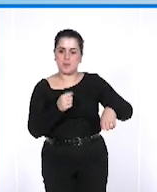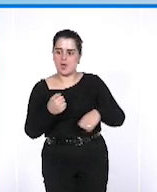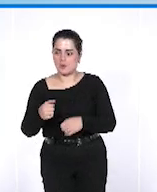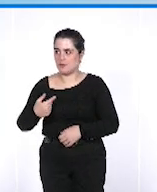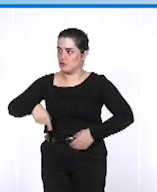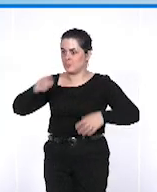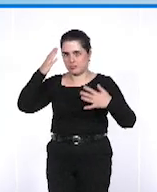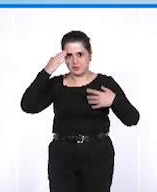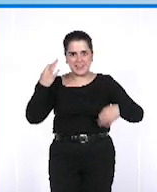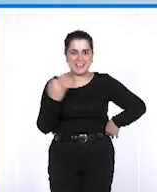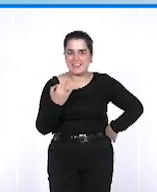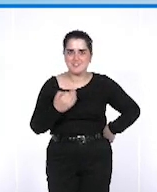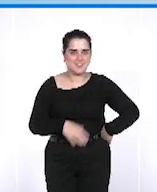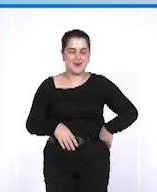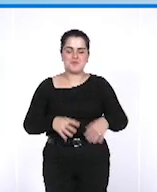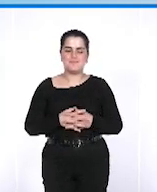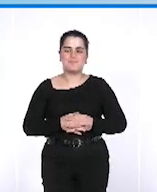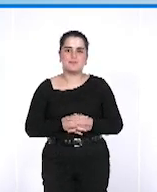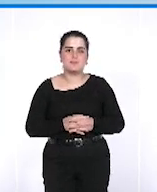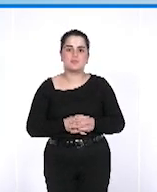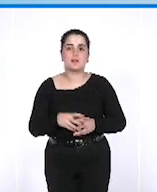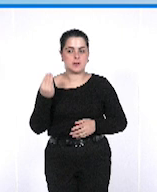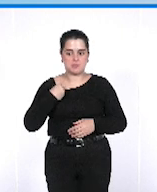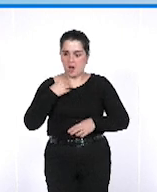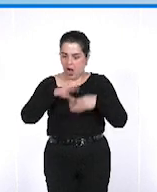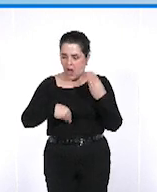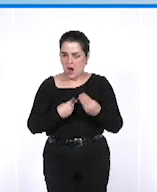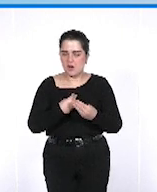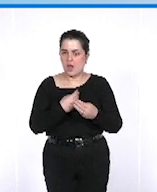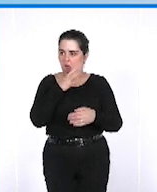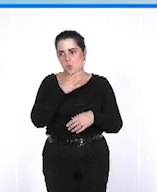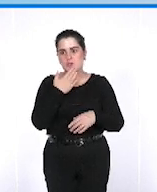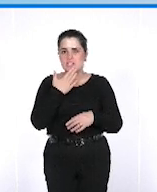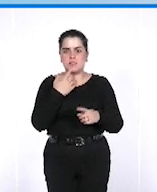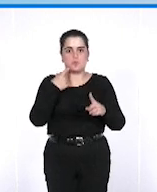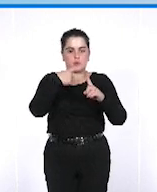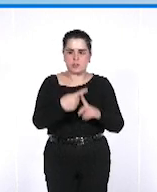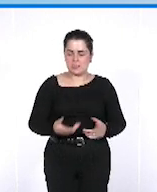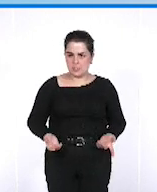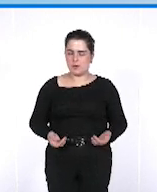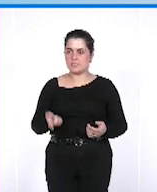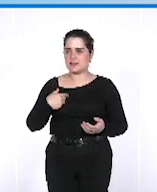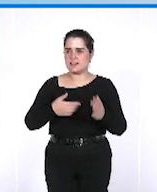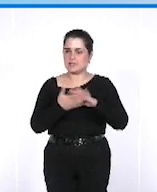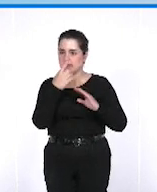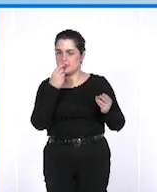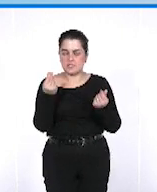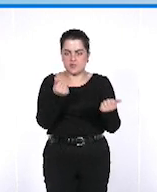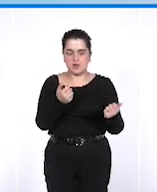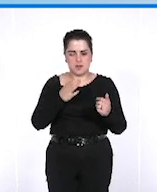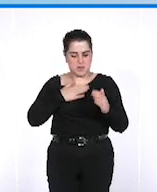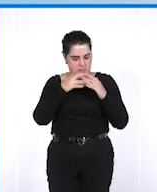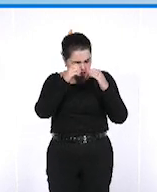Dios qué hemos hecho para que esto ahora sea algo tan positivo pero claro es esa sensación no de que tienes el control